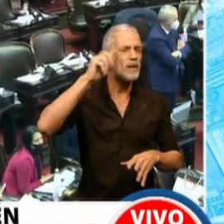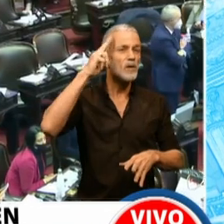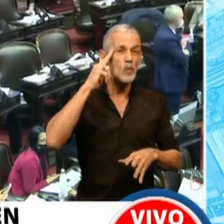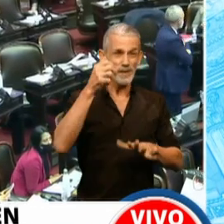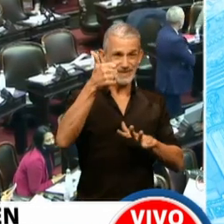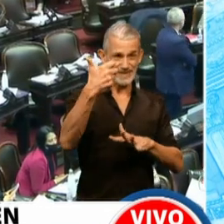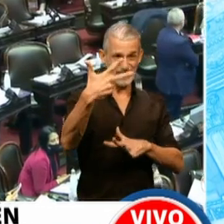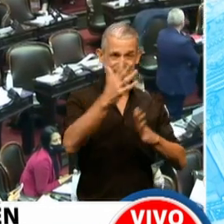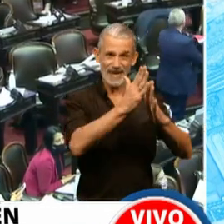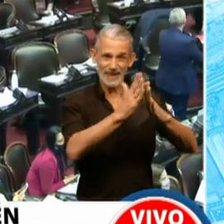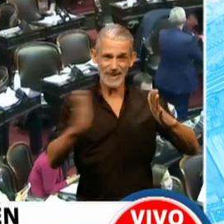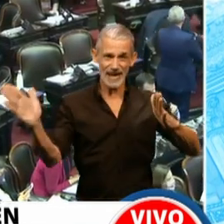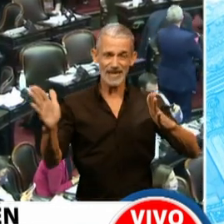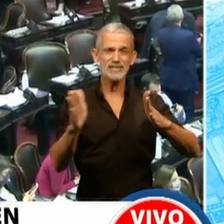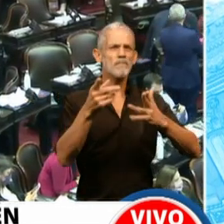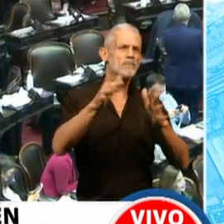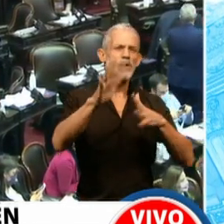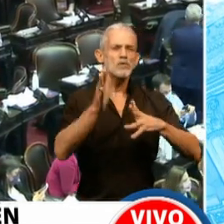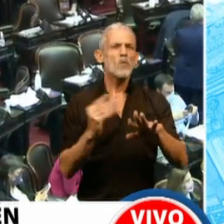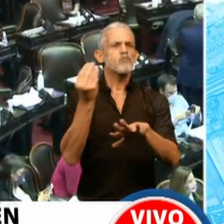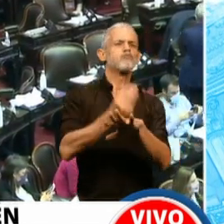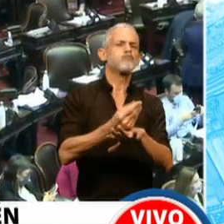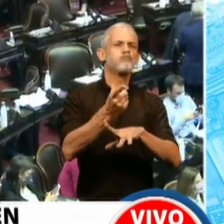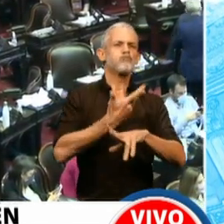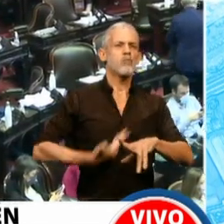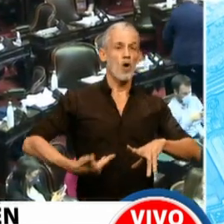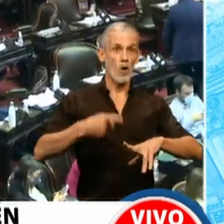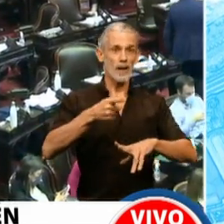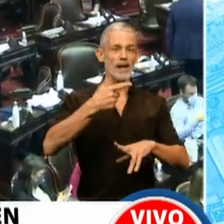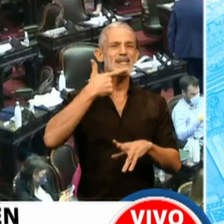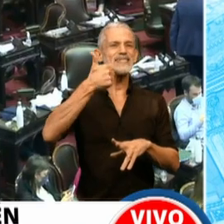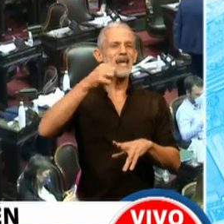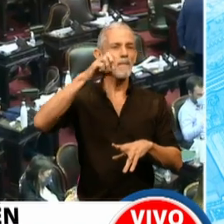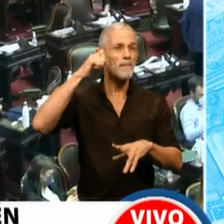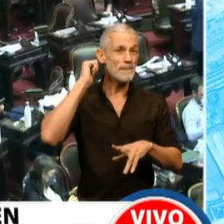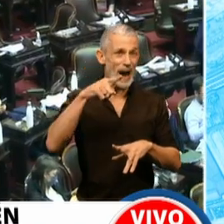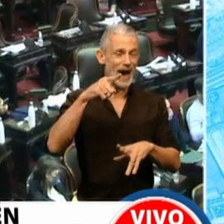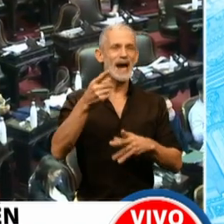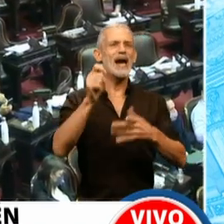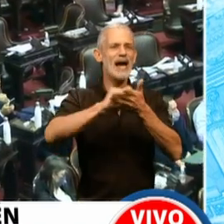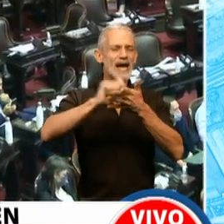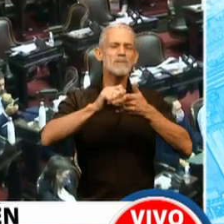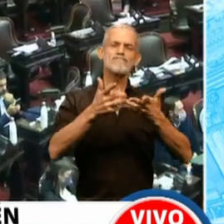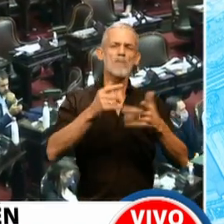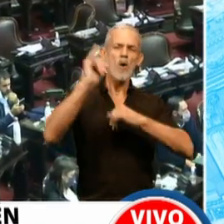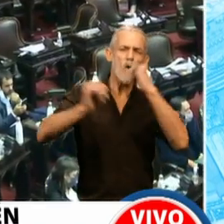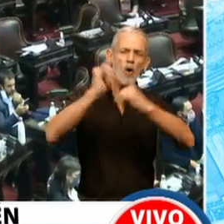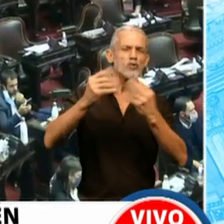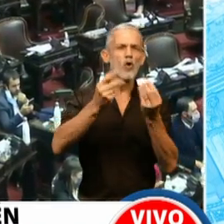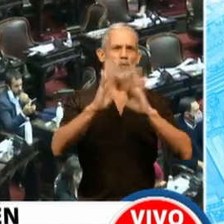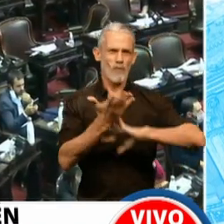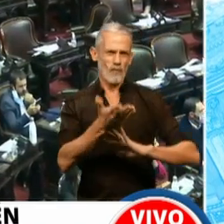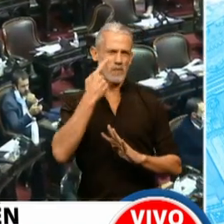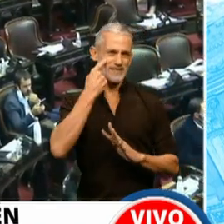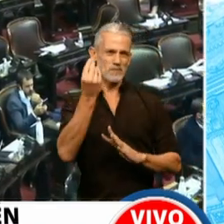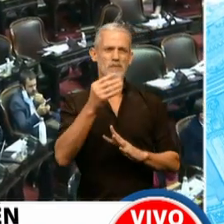1963 al asumir como gobernador electo felipe sapag describió la realidad de una provincia